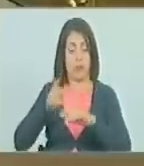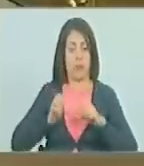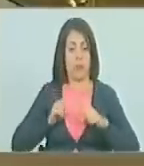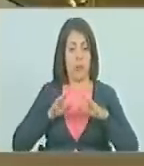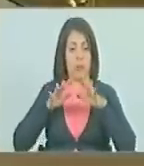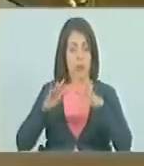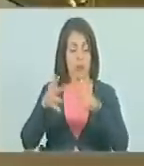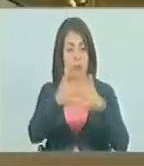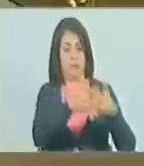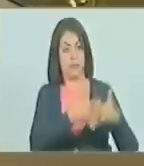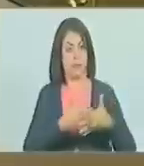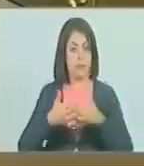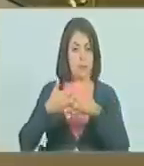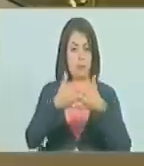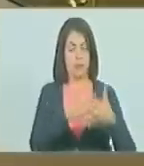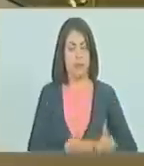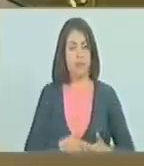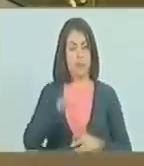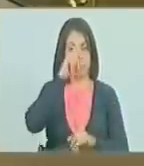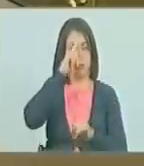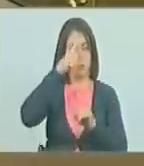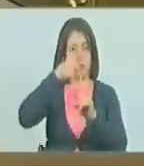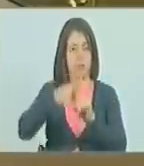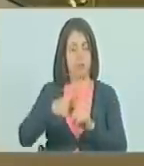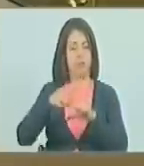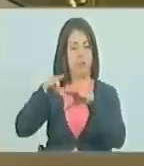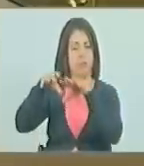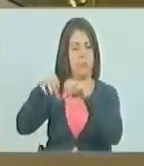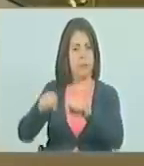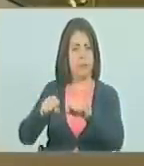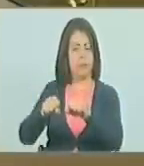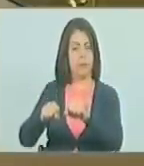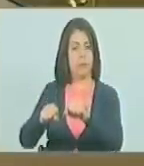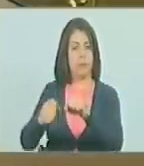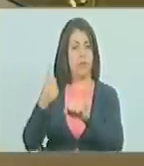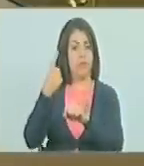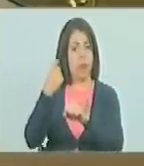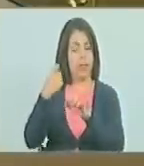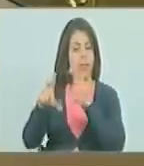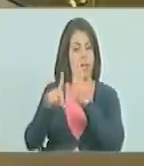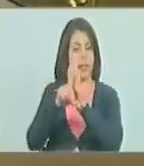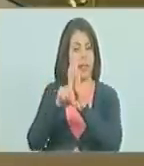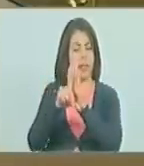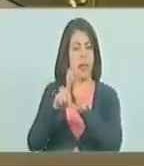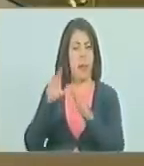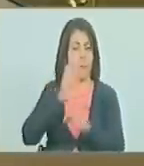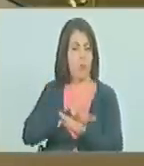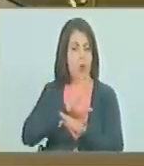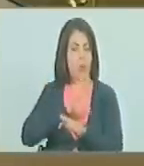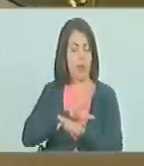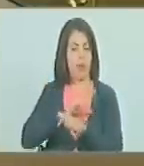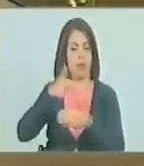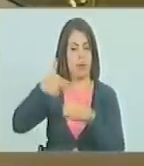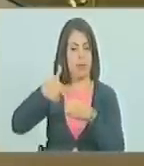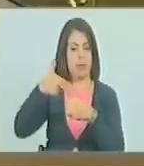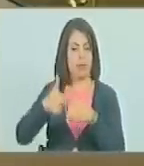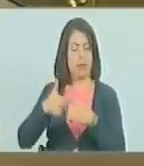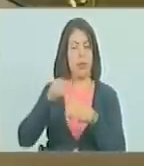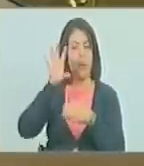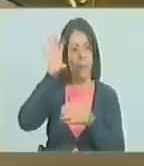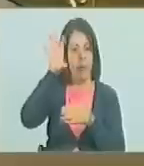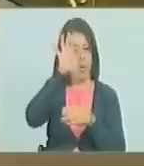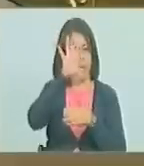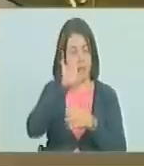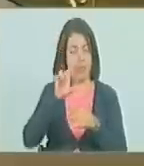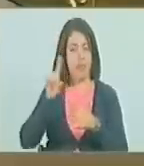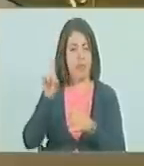exterior estadounidense con la finalidad de apropiarse ilegalmente de los recursos naturales de las naciones